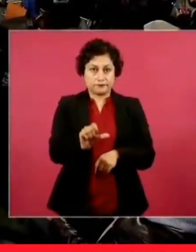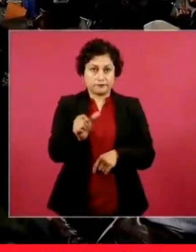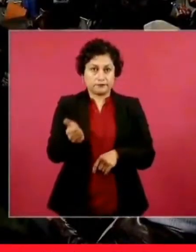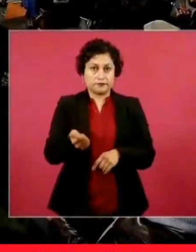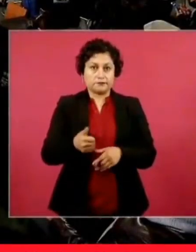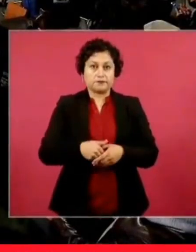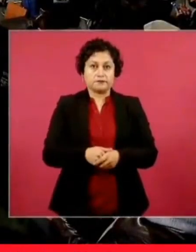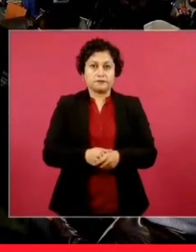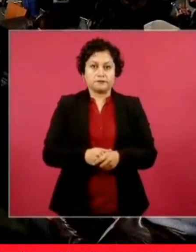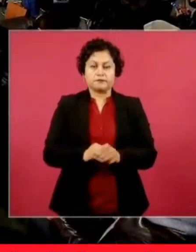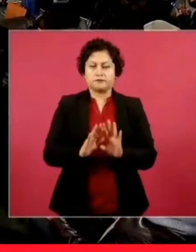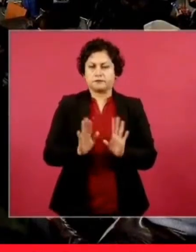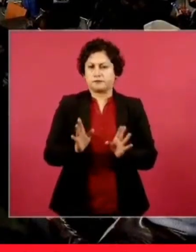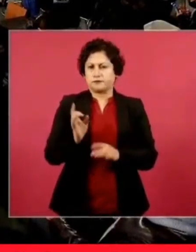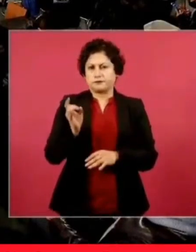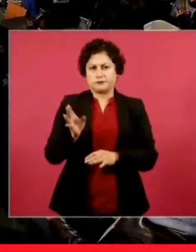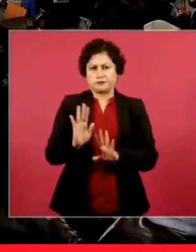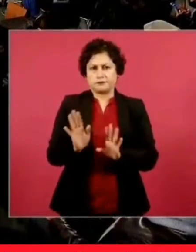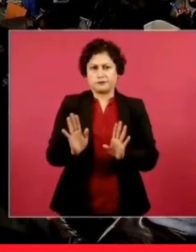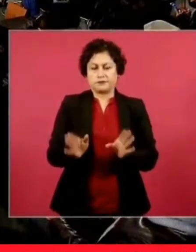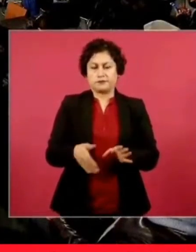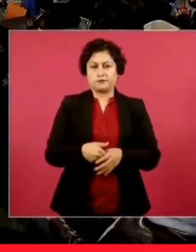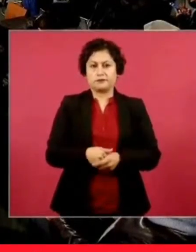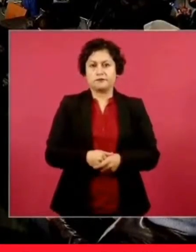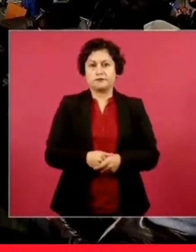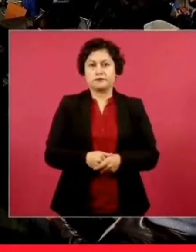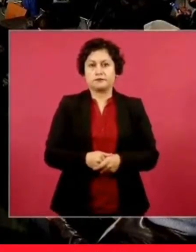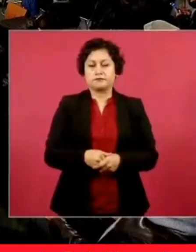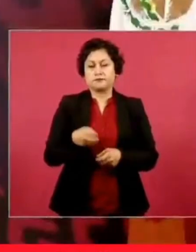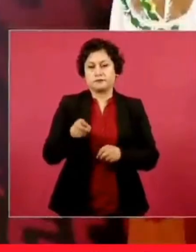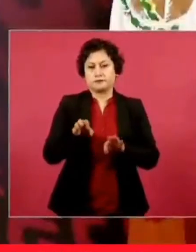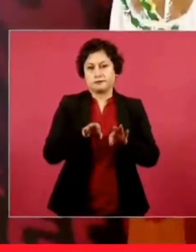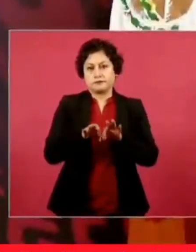Eso ya lo vimos, es lo del salario.